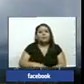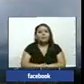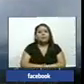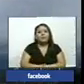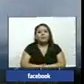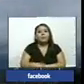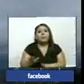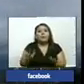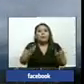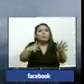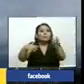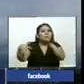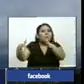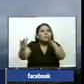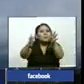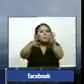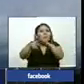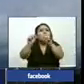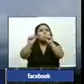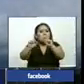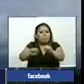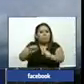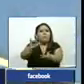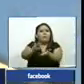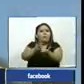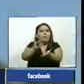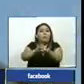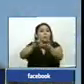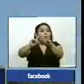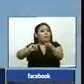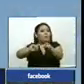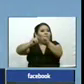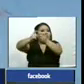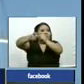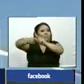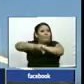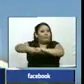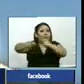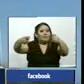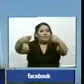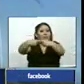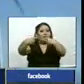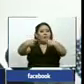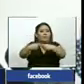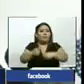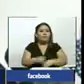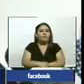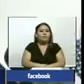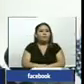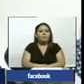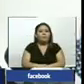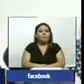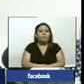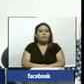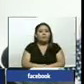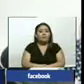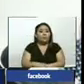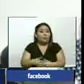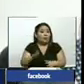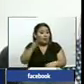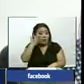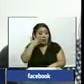El viento natural también puede ser aprovechado para transformarlo en energía eléctrica. Cuando hay